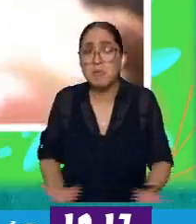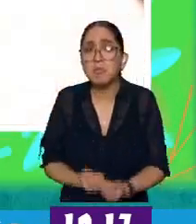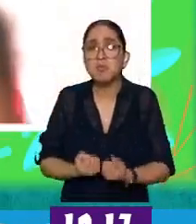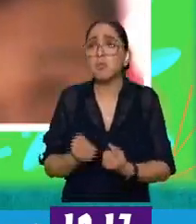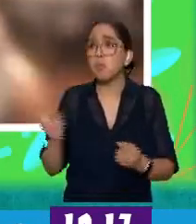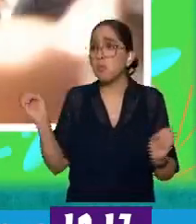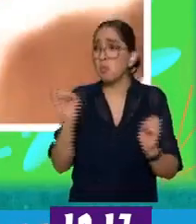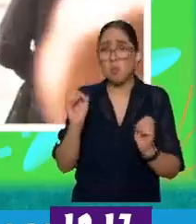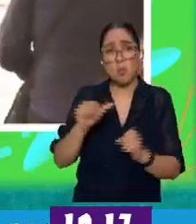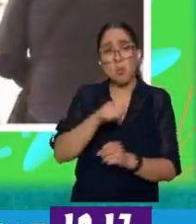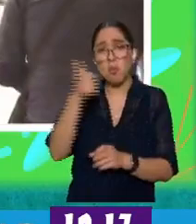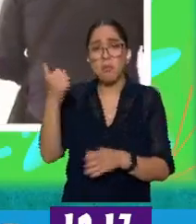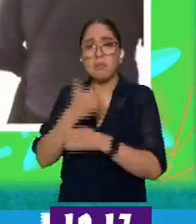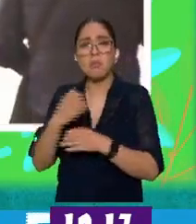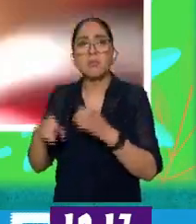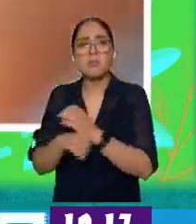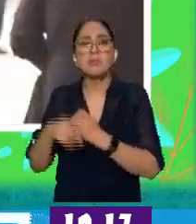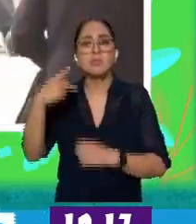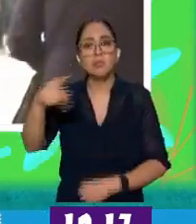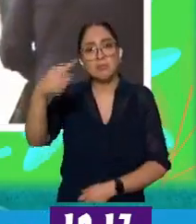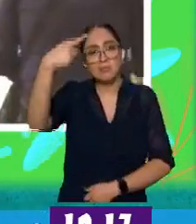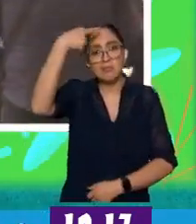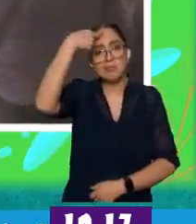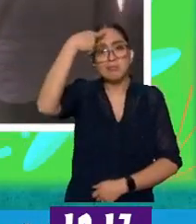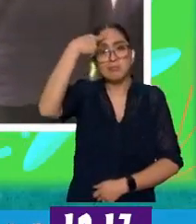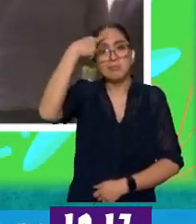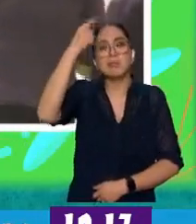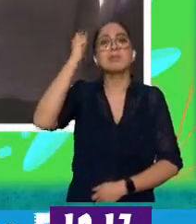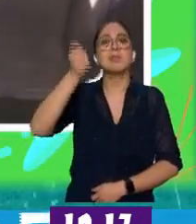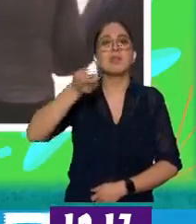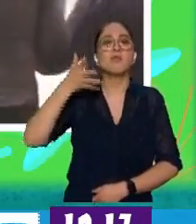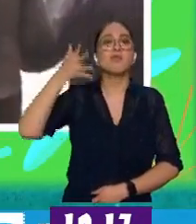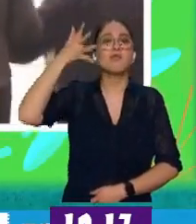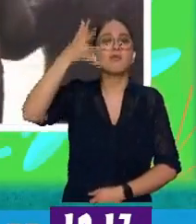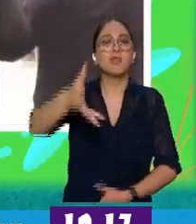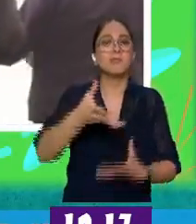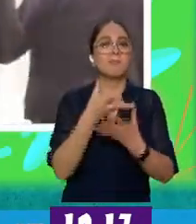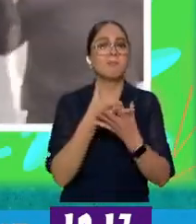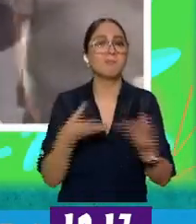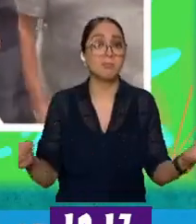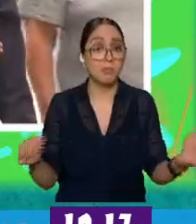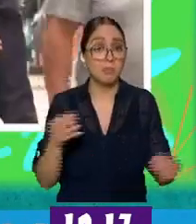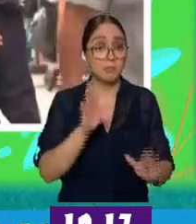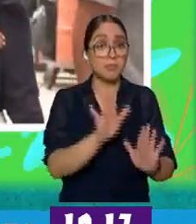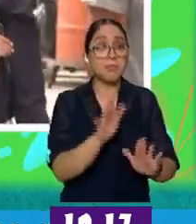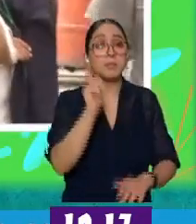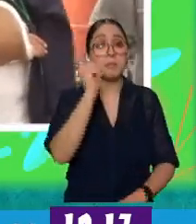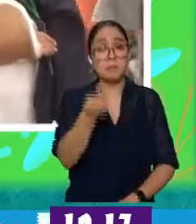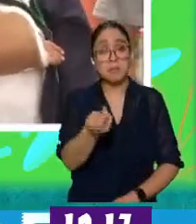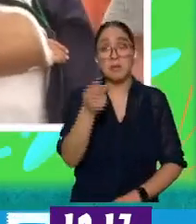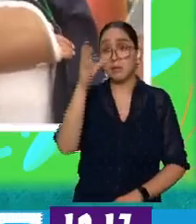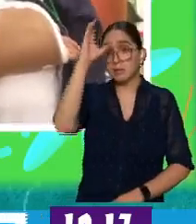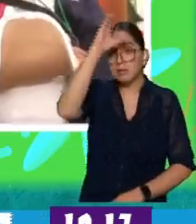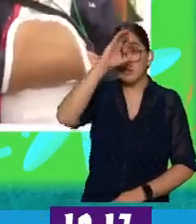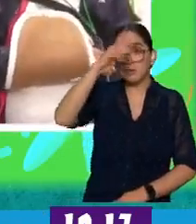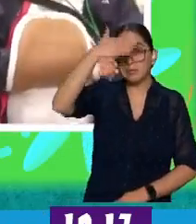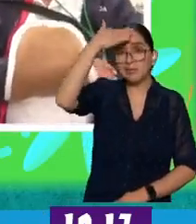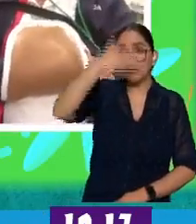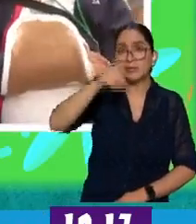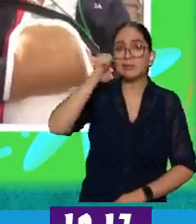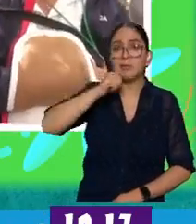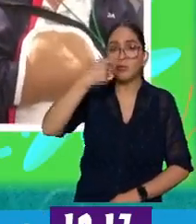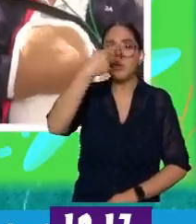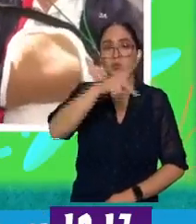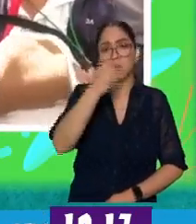ya tiene en sí misma el germen de su destrucción. Y ojo, que en la ciencia se precian según esto por ser objetivas. Ahora,